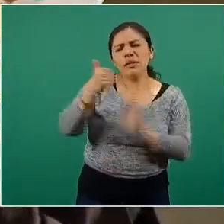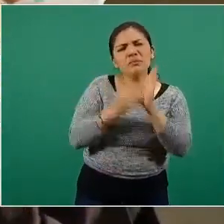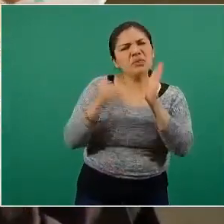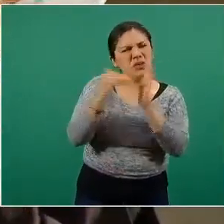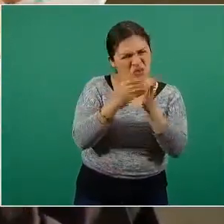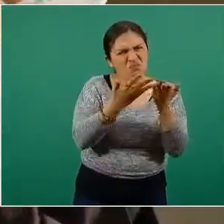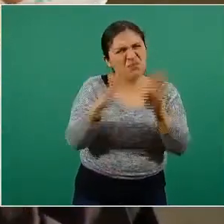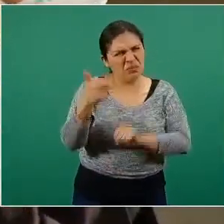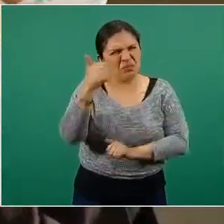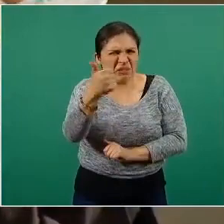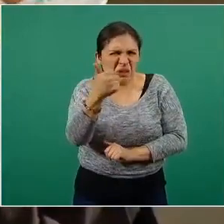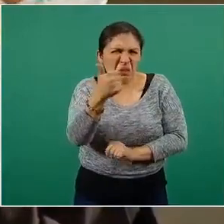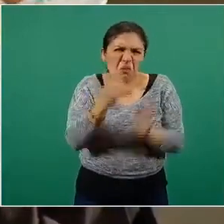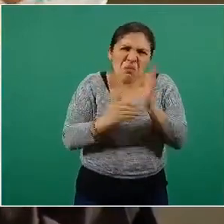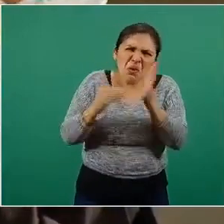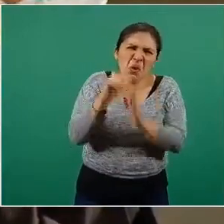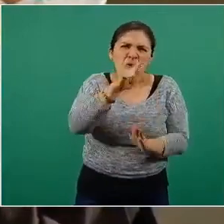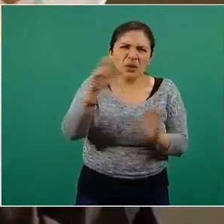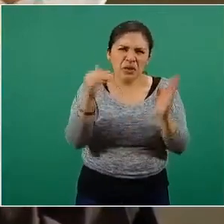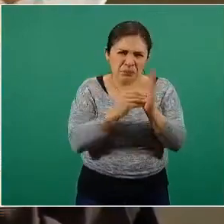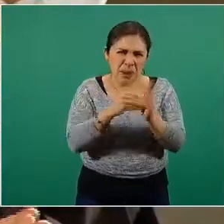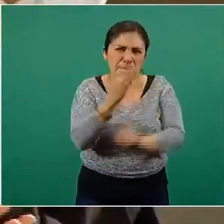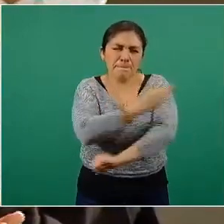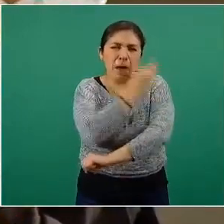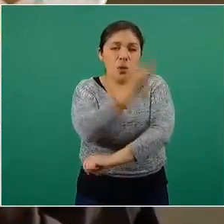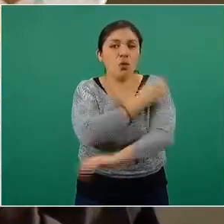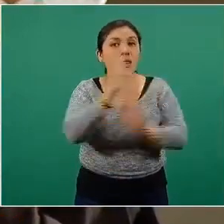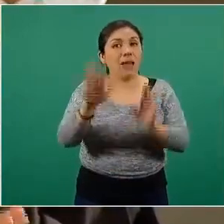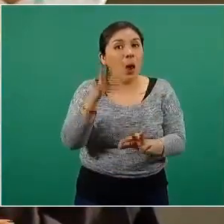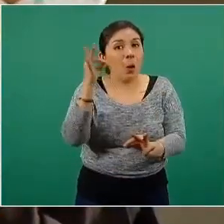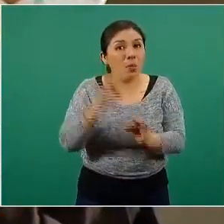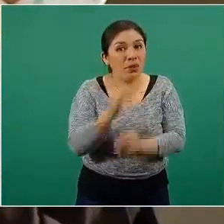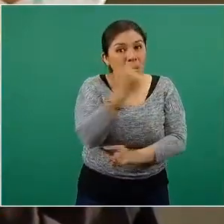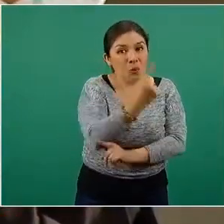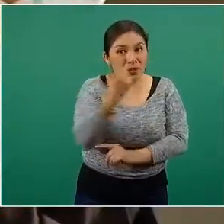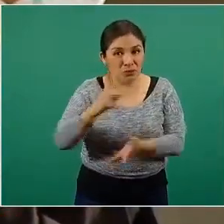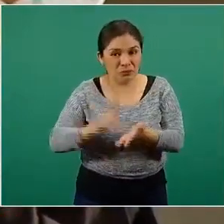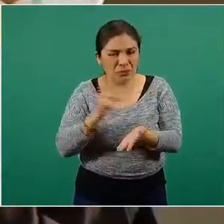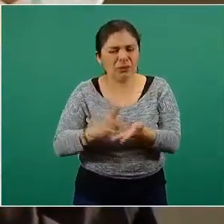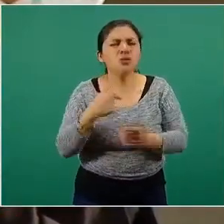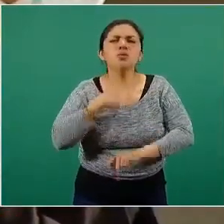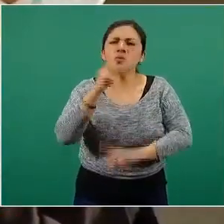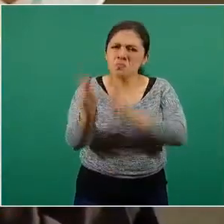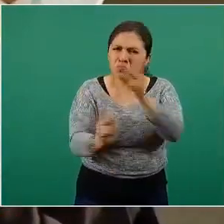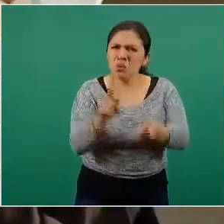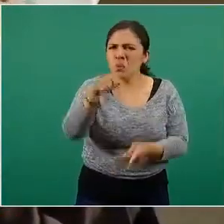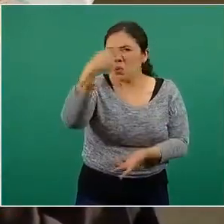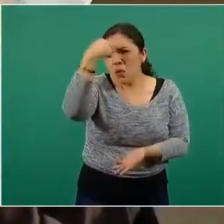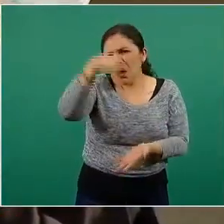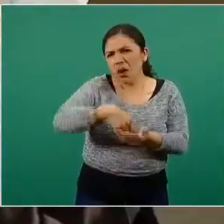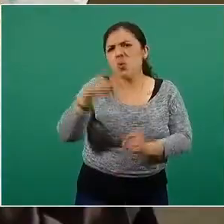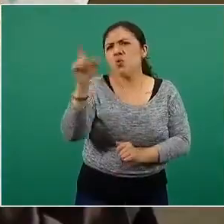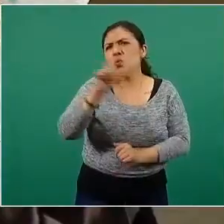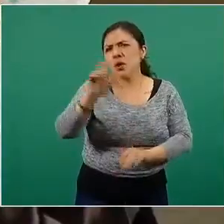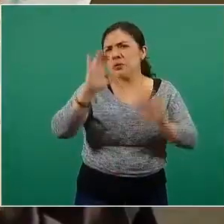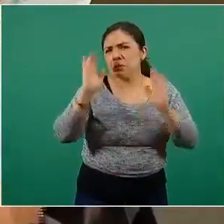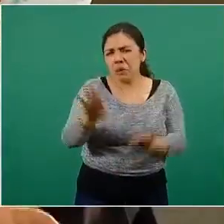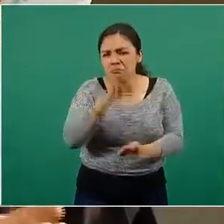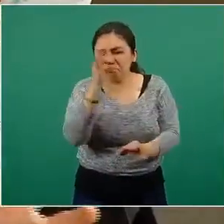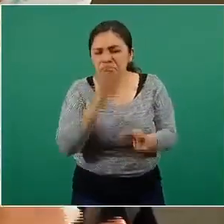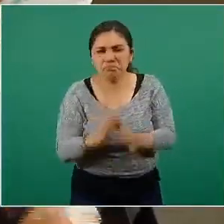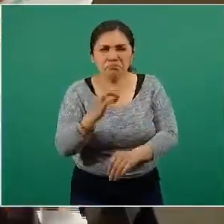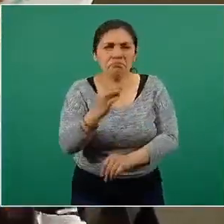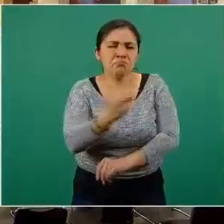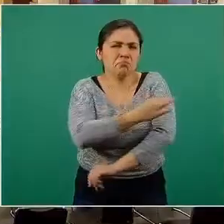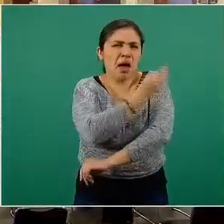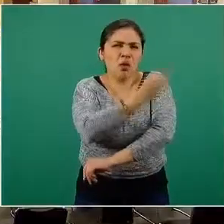menos, ¿no? 5.800.000 dosis completas. Preguntarle cuándo creen que logren vacunar a todas las personas